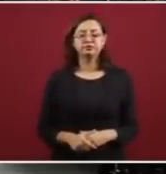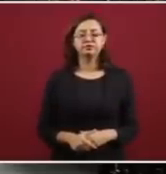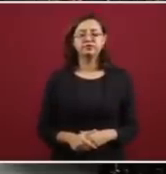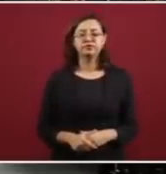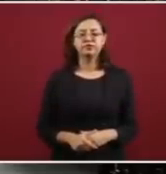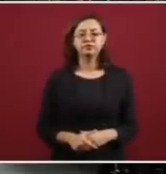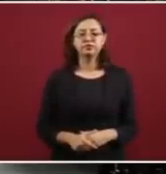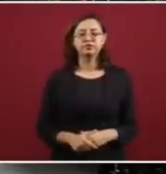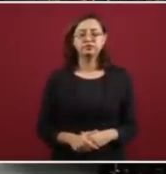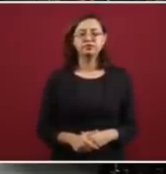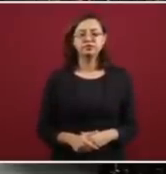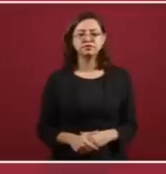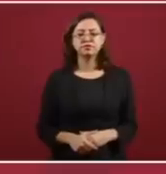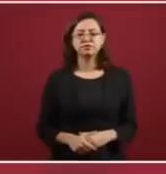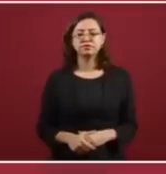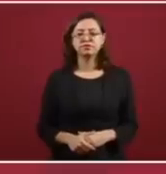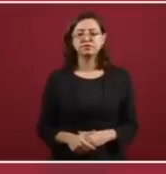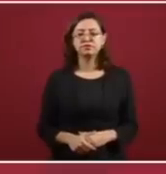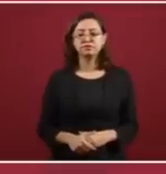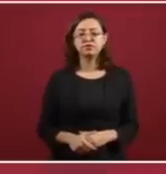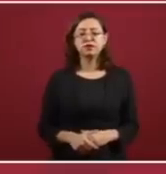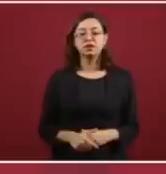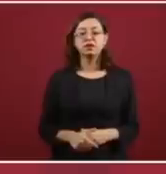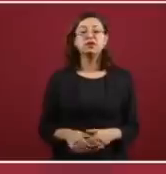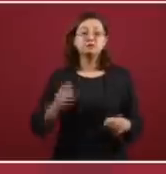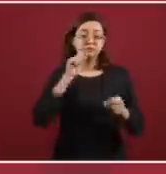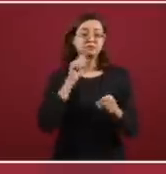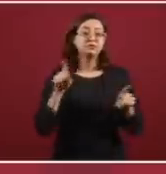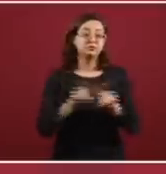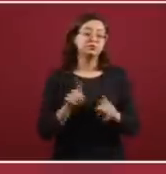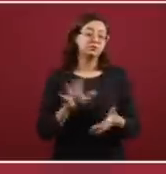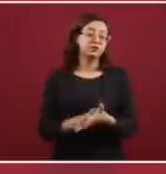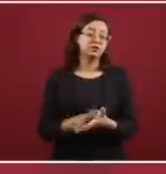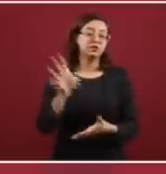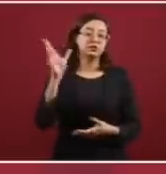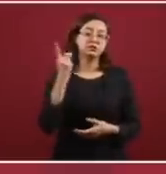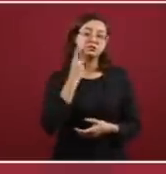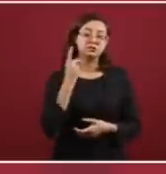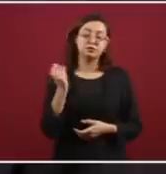Y lo mismo la mayoría de los legisladores.